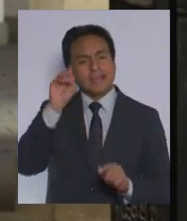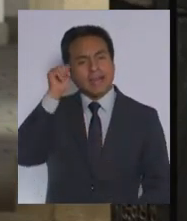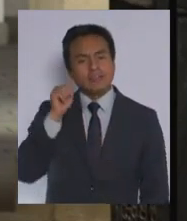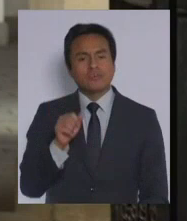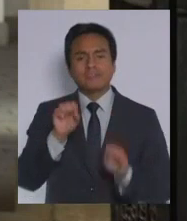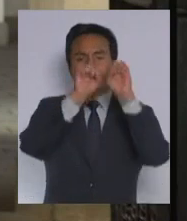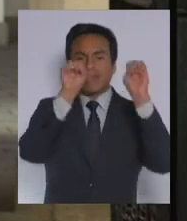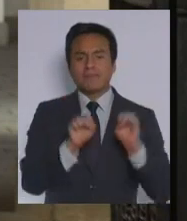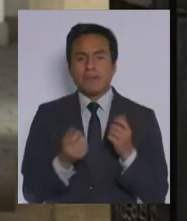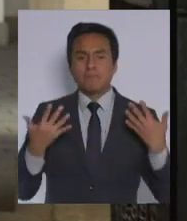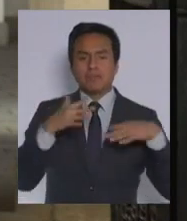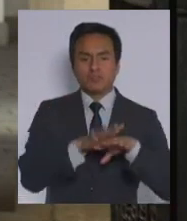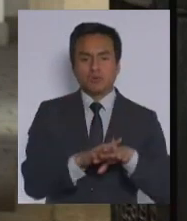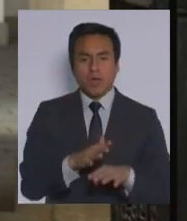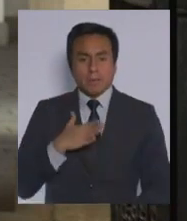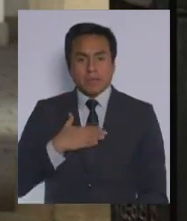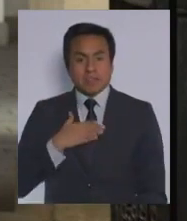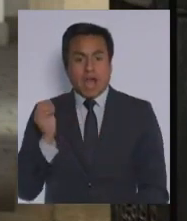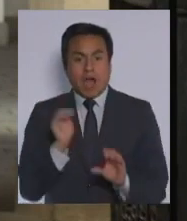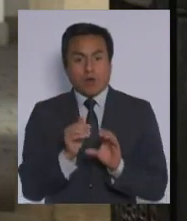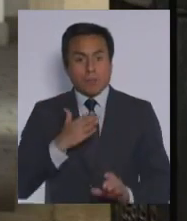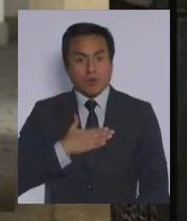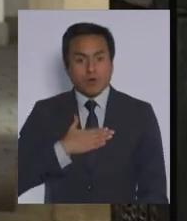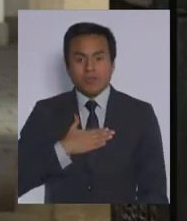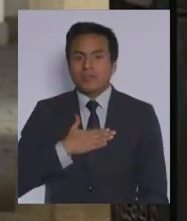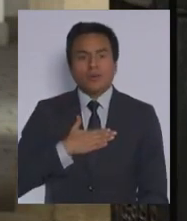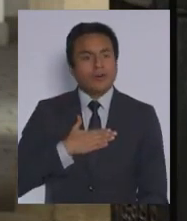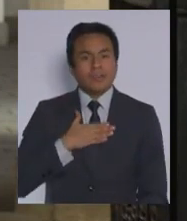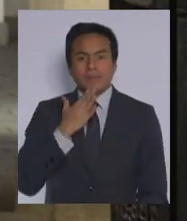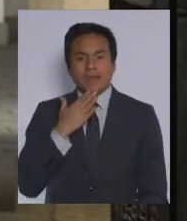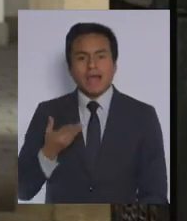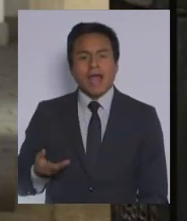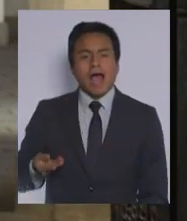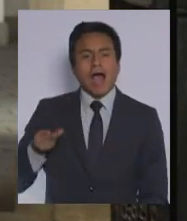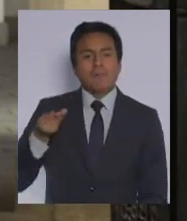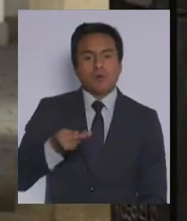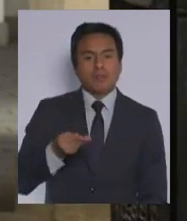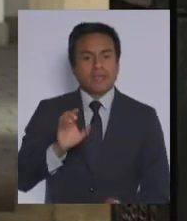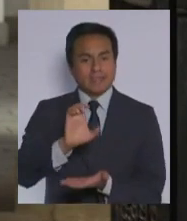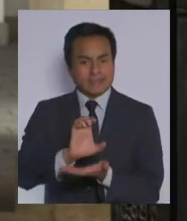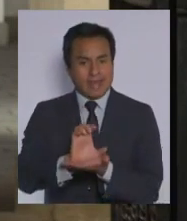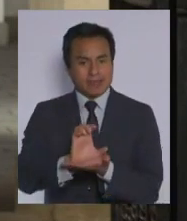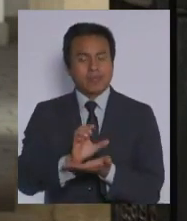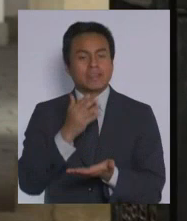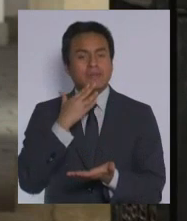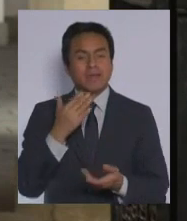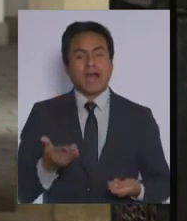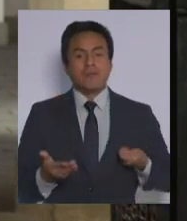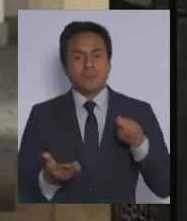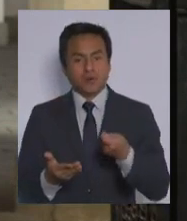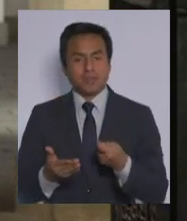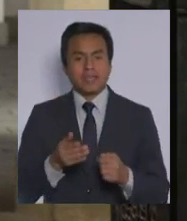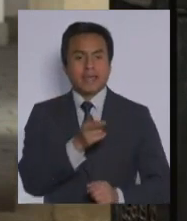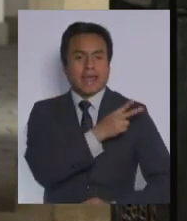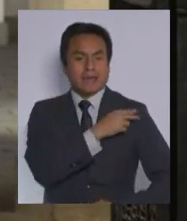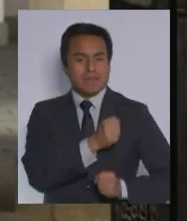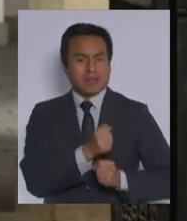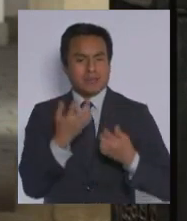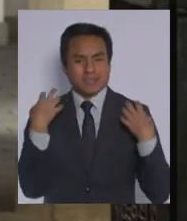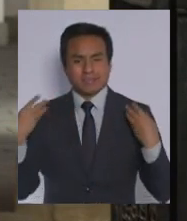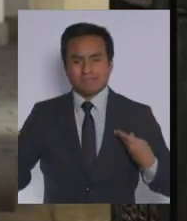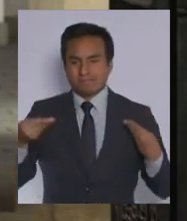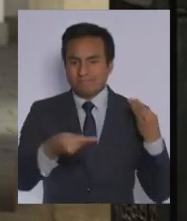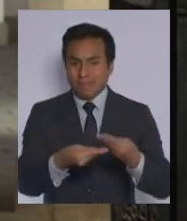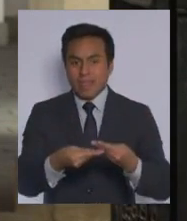ya no sea solamente mis ahorros sino también un aporte directo del estado y un aporte de los empleadores que nos